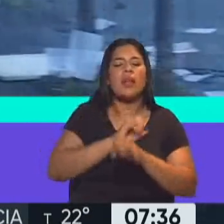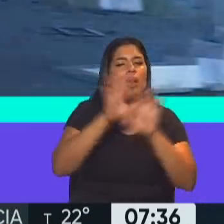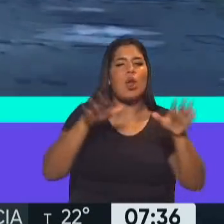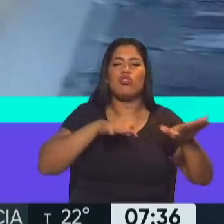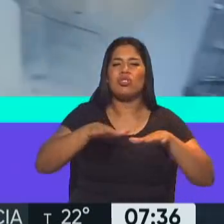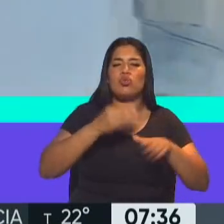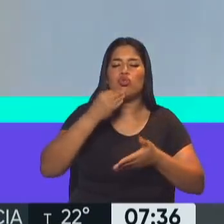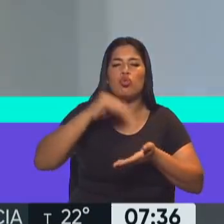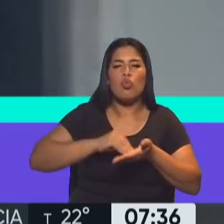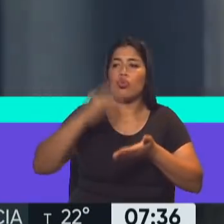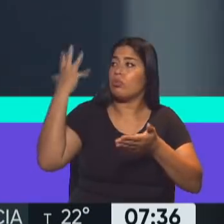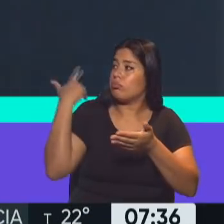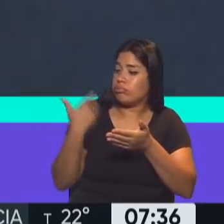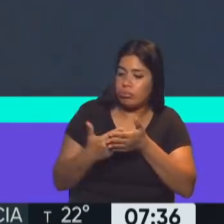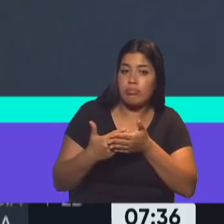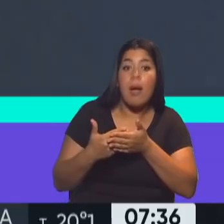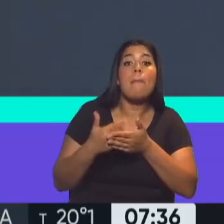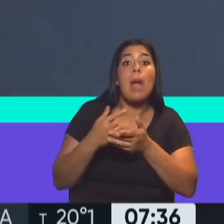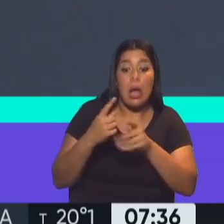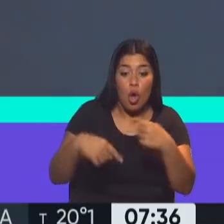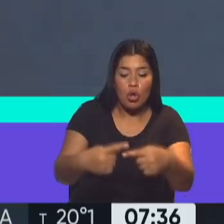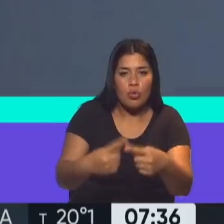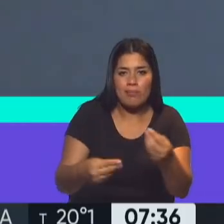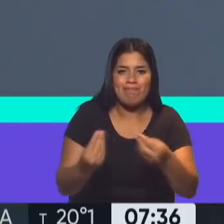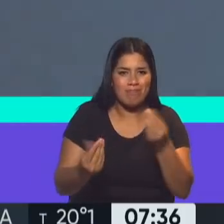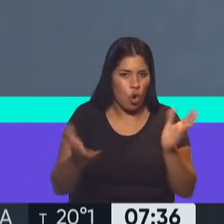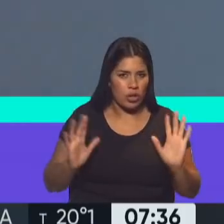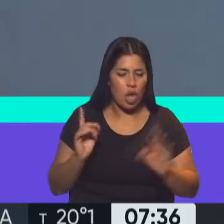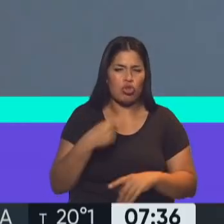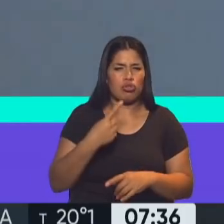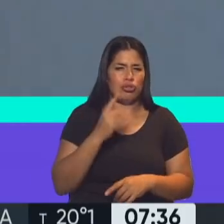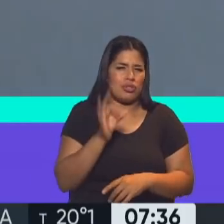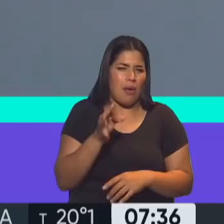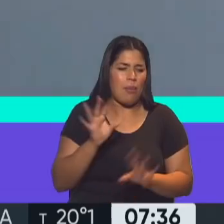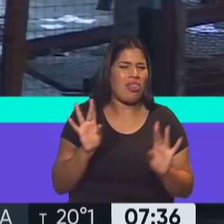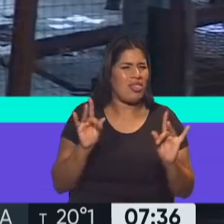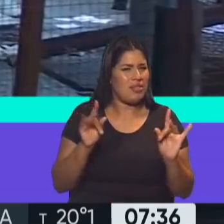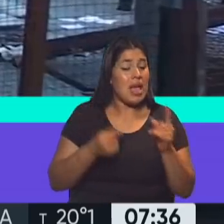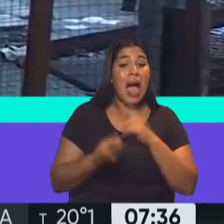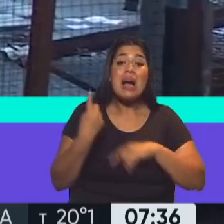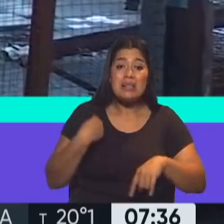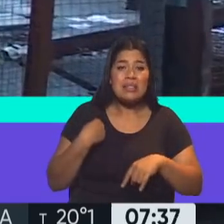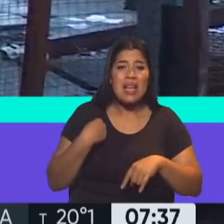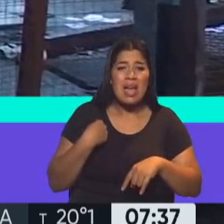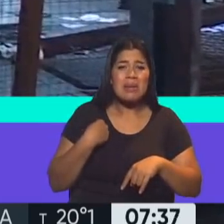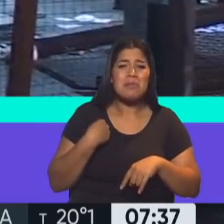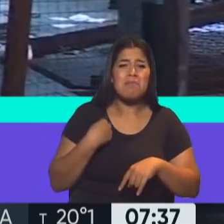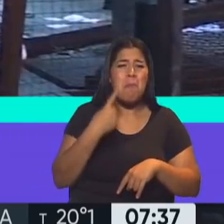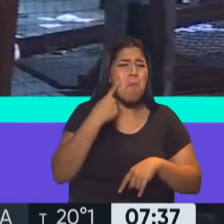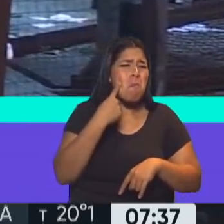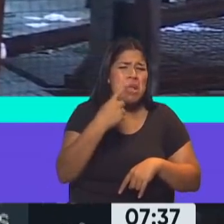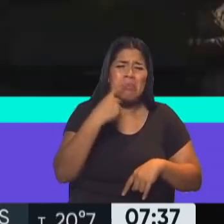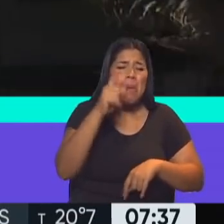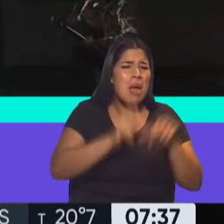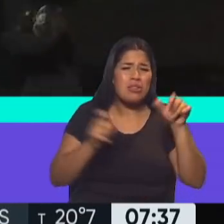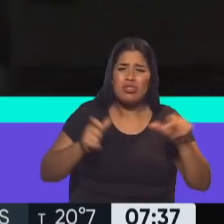esta situación, ¿no? Que nosotros la veíamos difícil, ¿no? Pablo, y ayer había miles de personas en toda la provincia manifestándose. Exactamente,